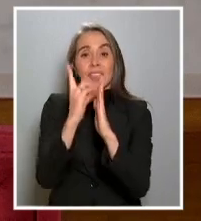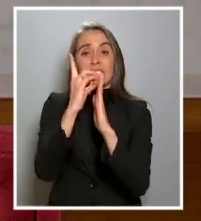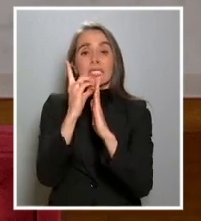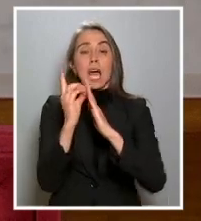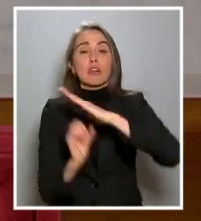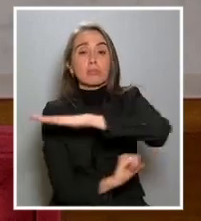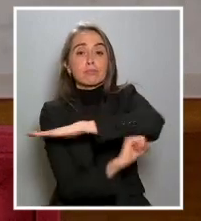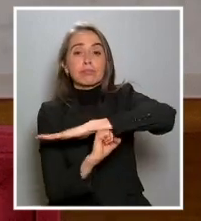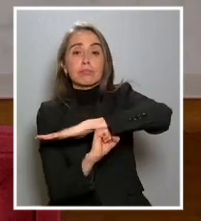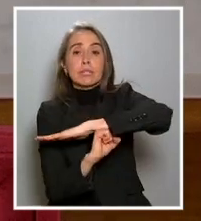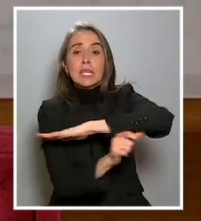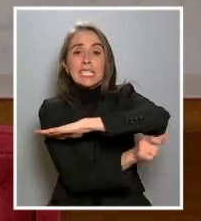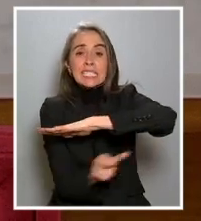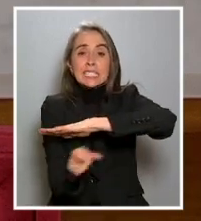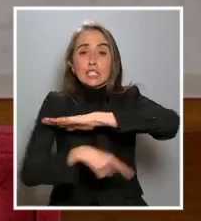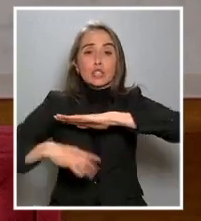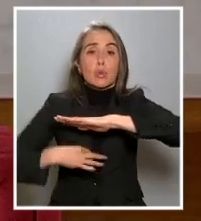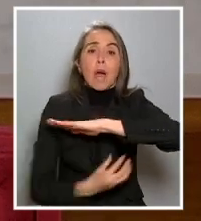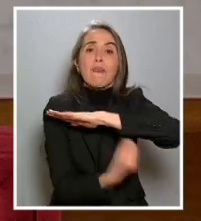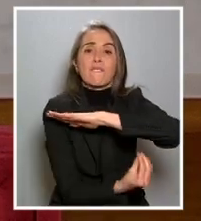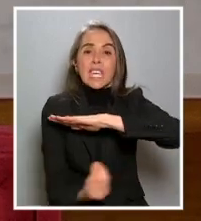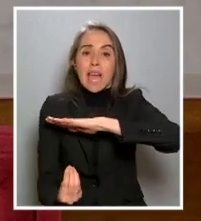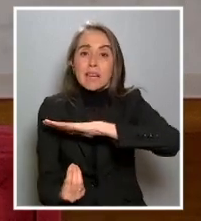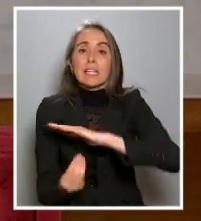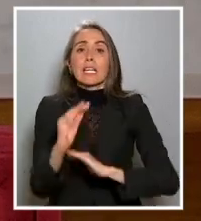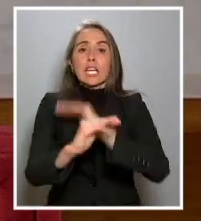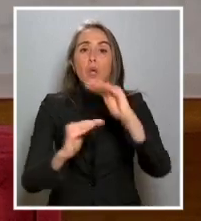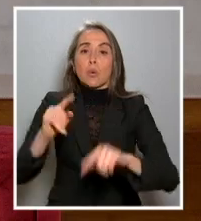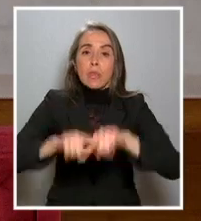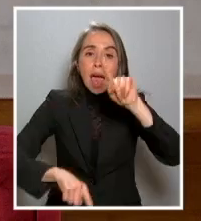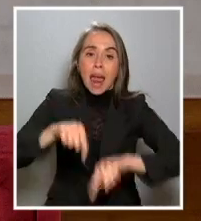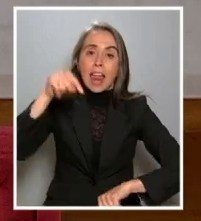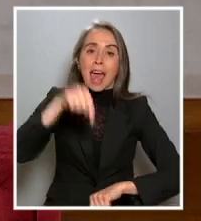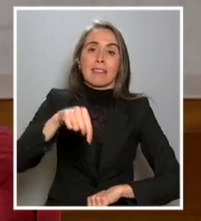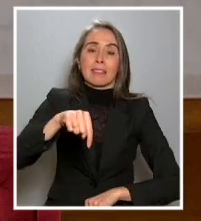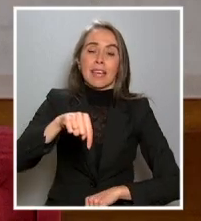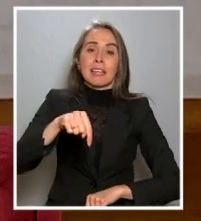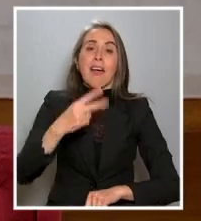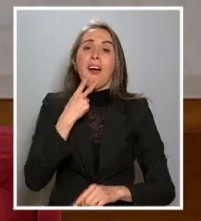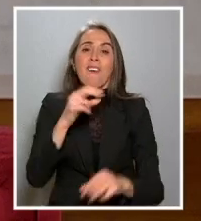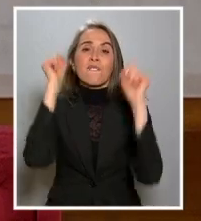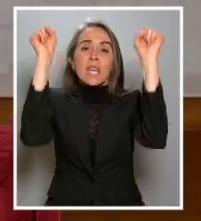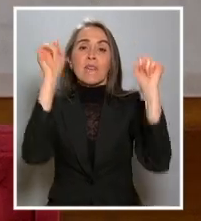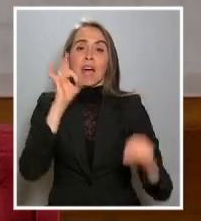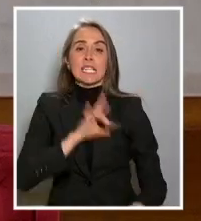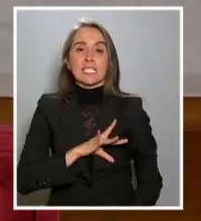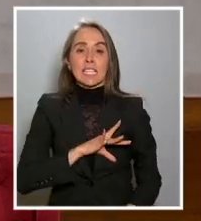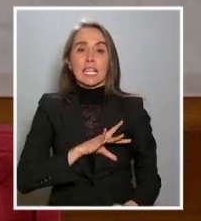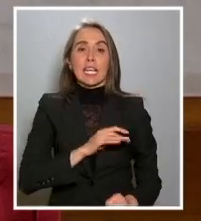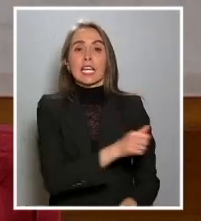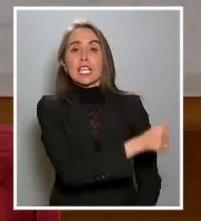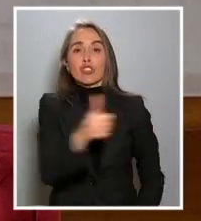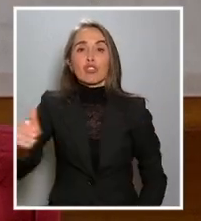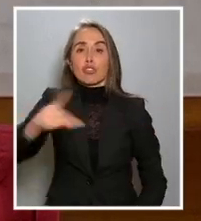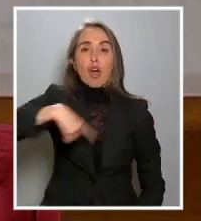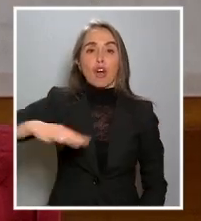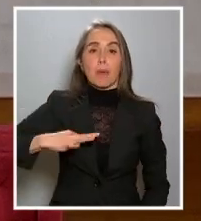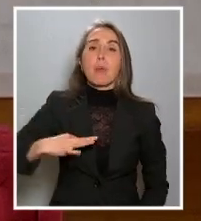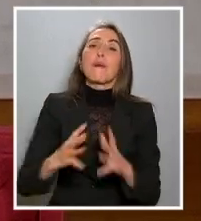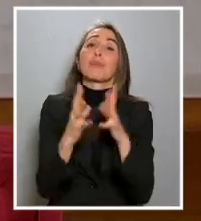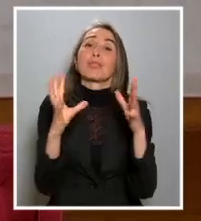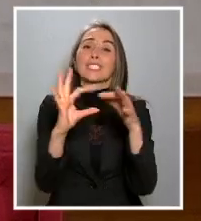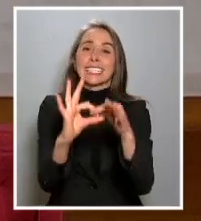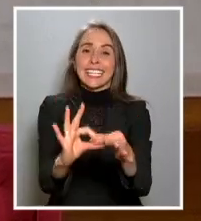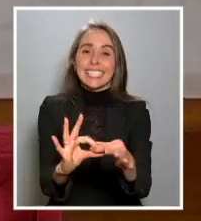basado en el bienestar de nuestro pueblo y en el cuidado de nuestra tierra. Que viva Chile y todo su pueblo. Muchas